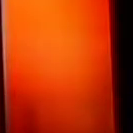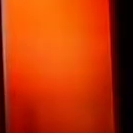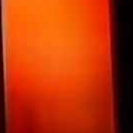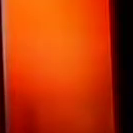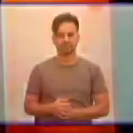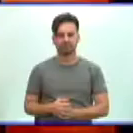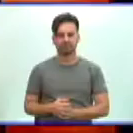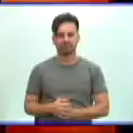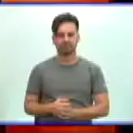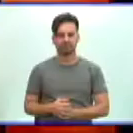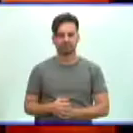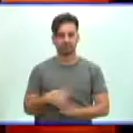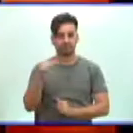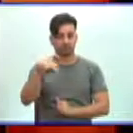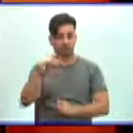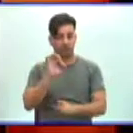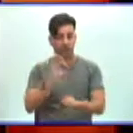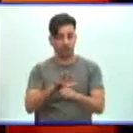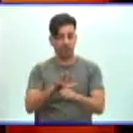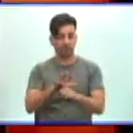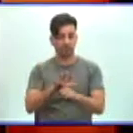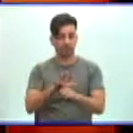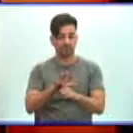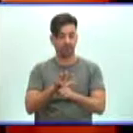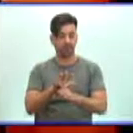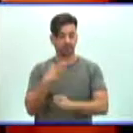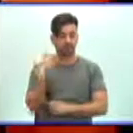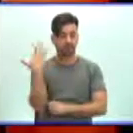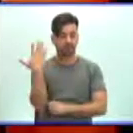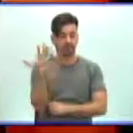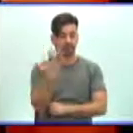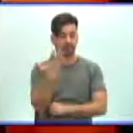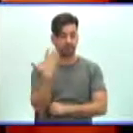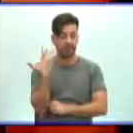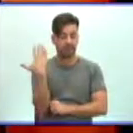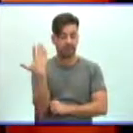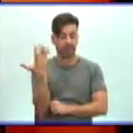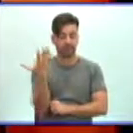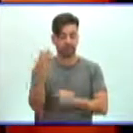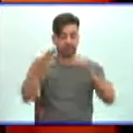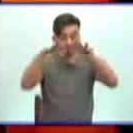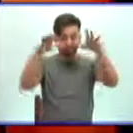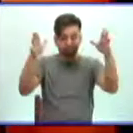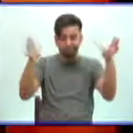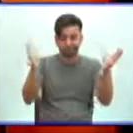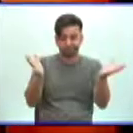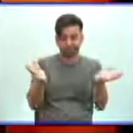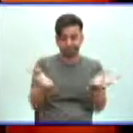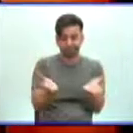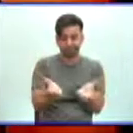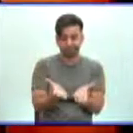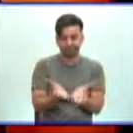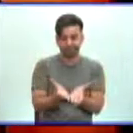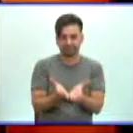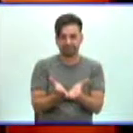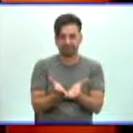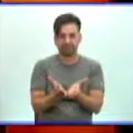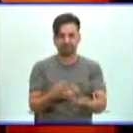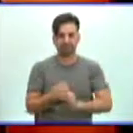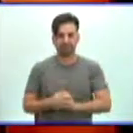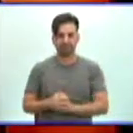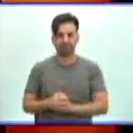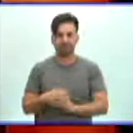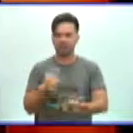Vamos a comenzar por el tiempo atmosférico. Habitualmente decimos indistintamente: el tiempo está hoy de